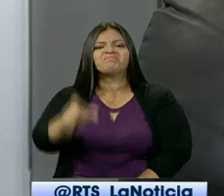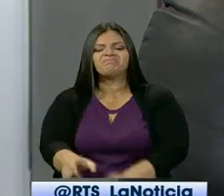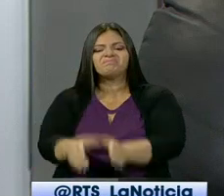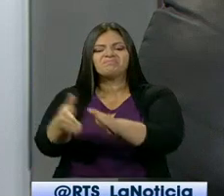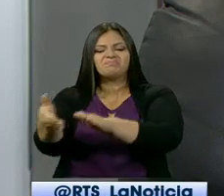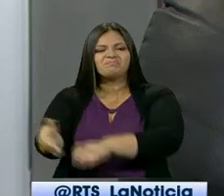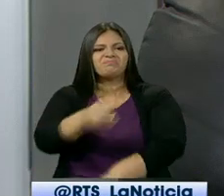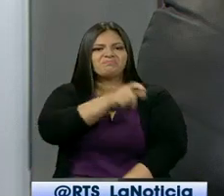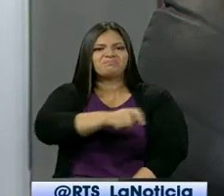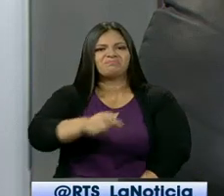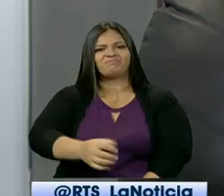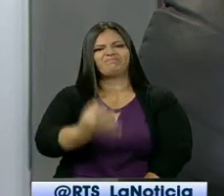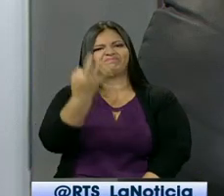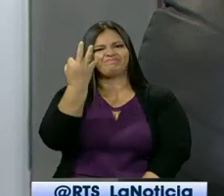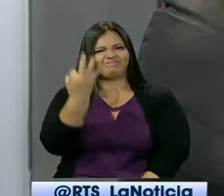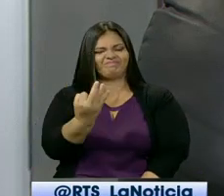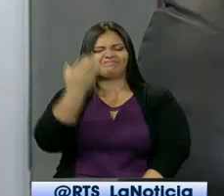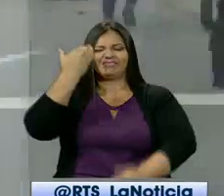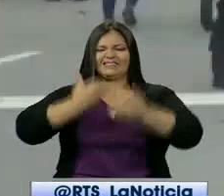hecho.